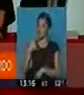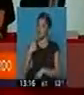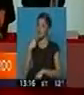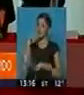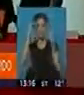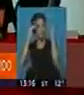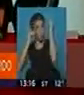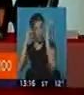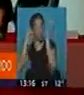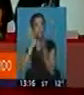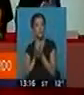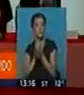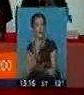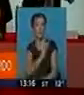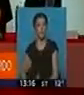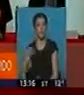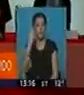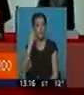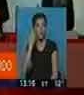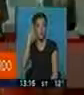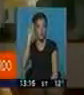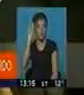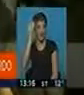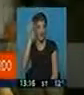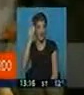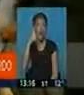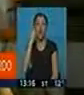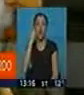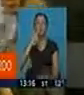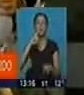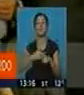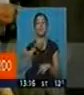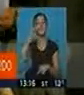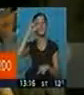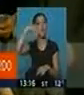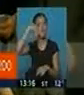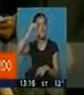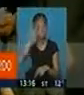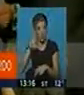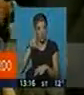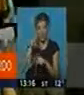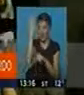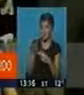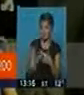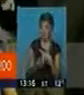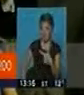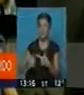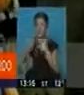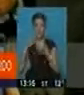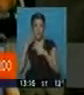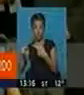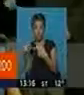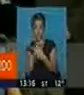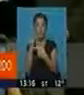gobierno provisional de Michel Temer en Brasil. Temer y su canciller, José Serra, pretenden cumplir una vieja aspiración de parte